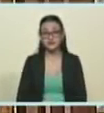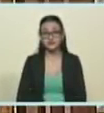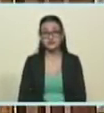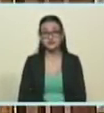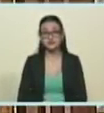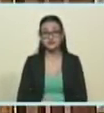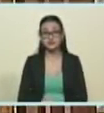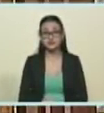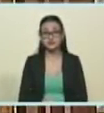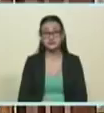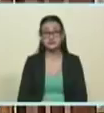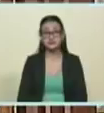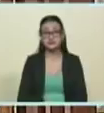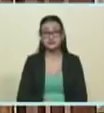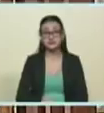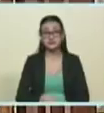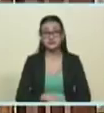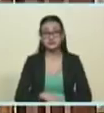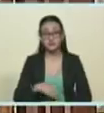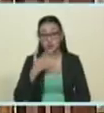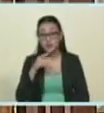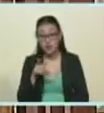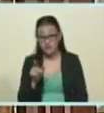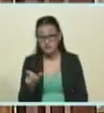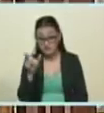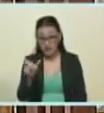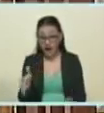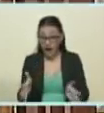Así que el que gane, ganó.